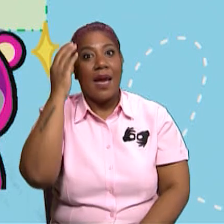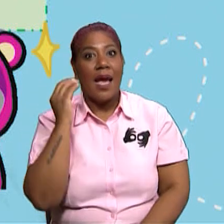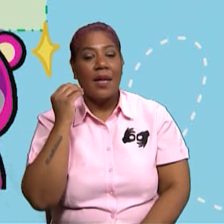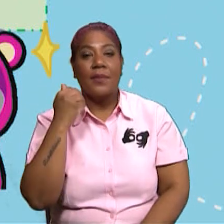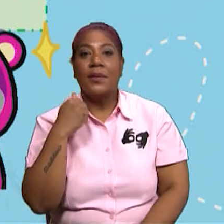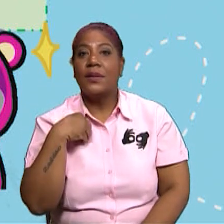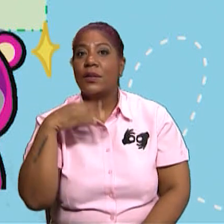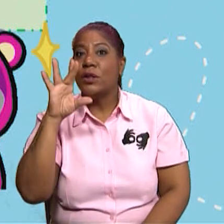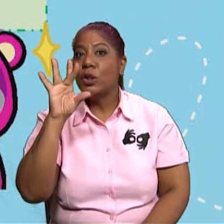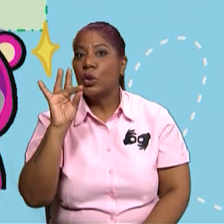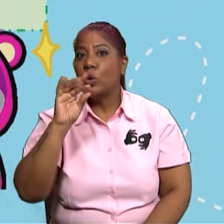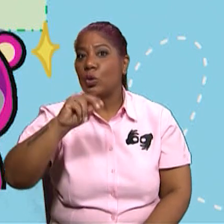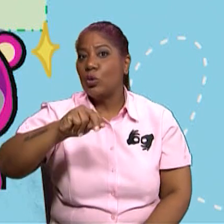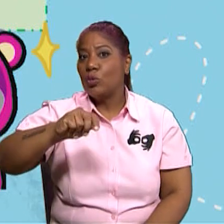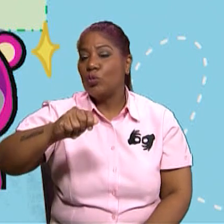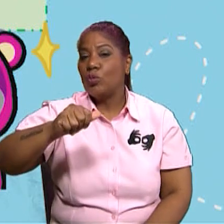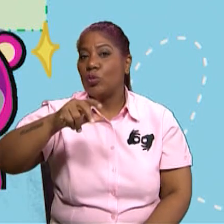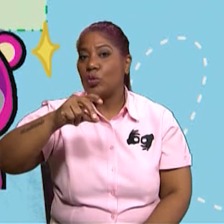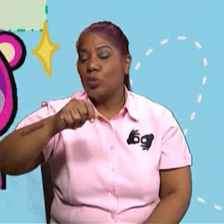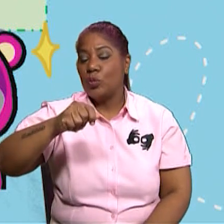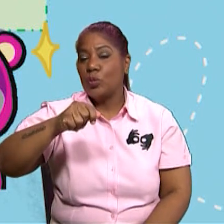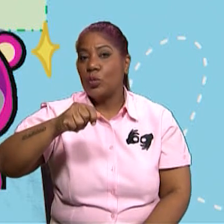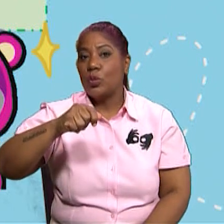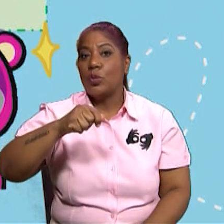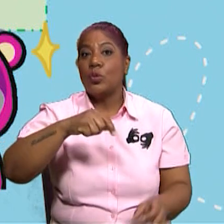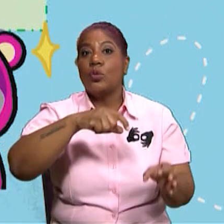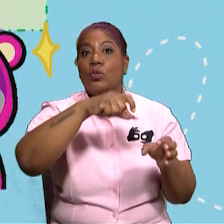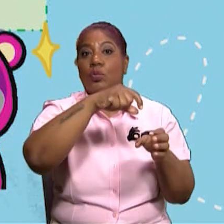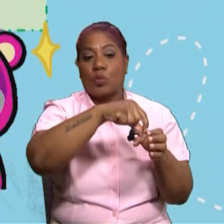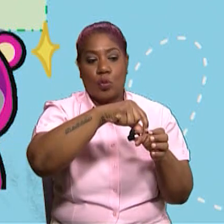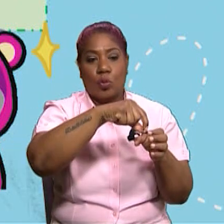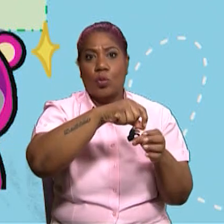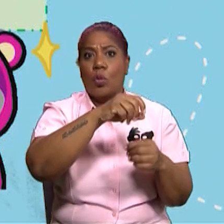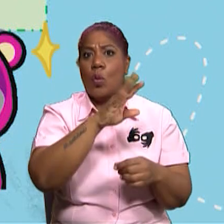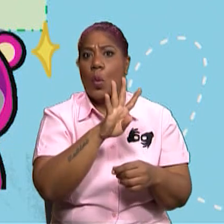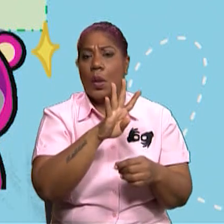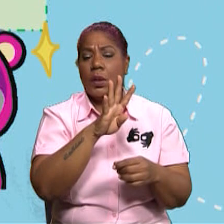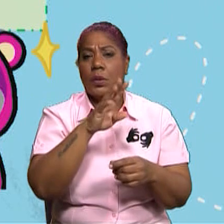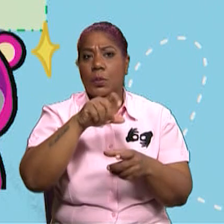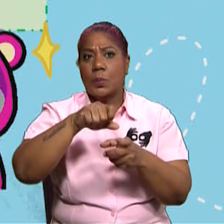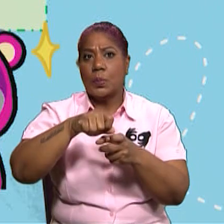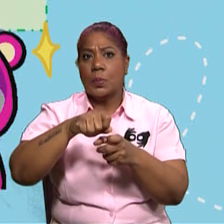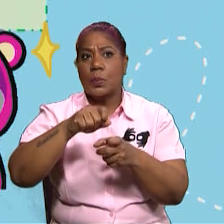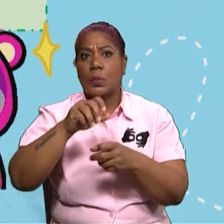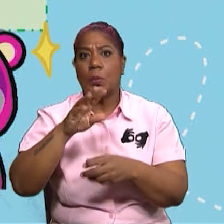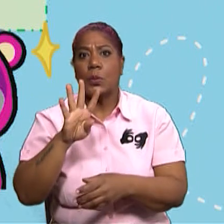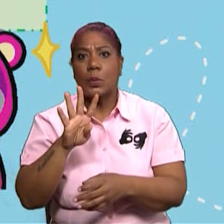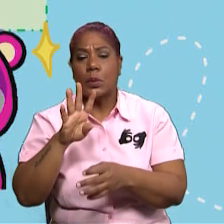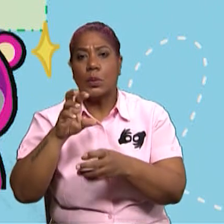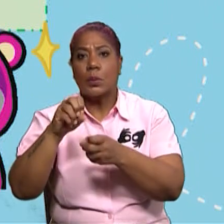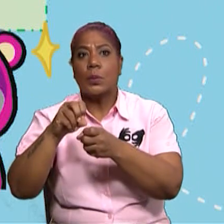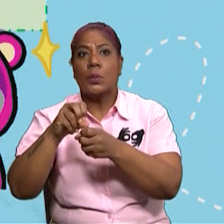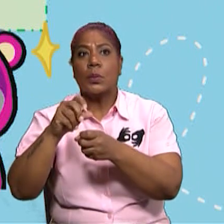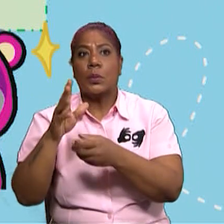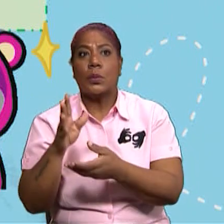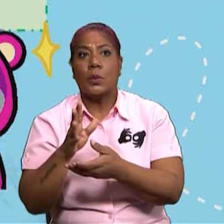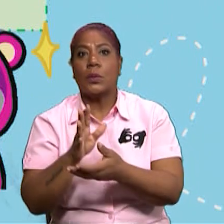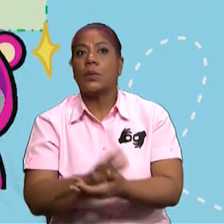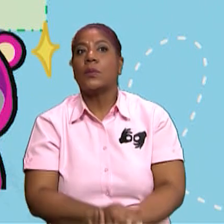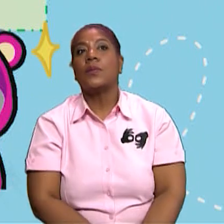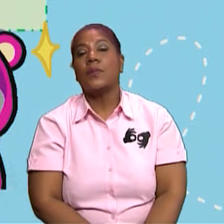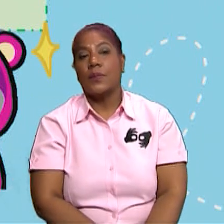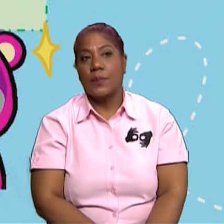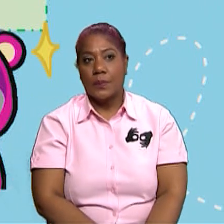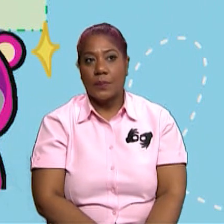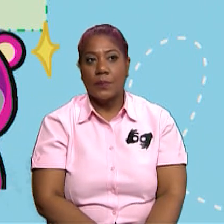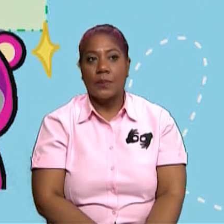limones, los coloca en bolsitas de 4 unidades. Muy bien, ahí vamos comprendiendo